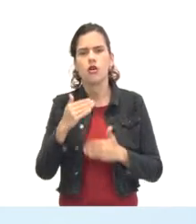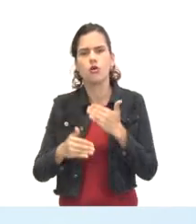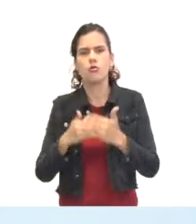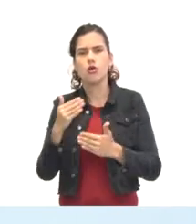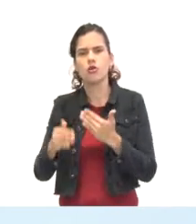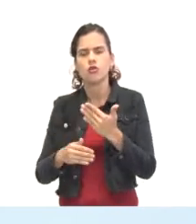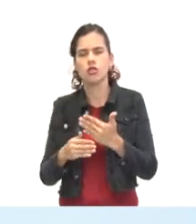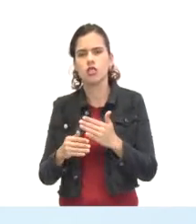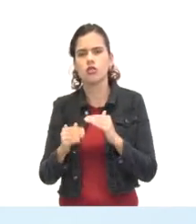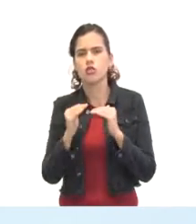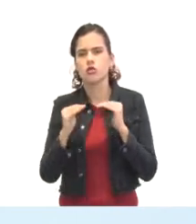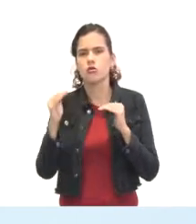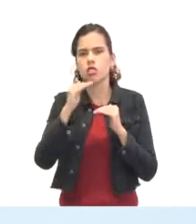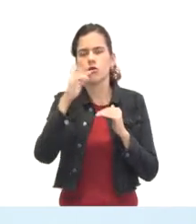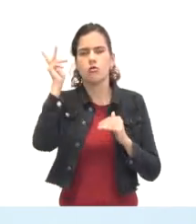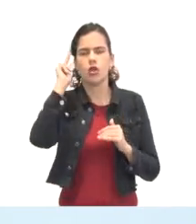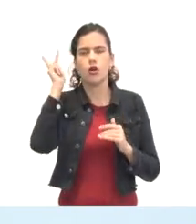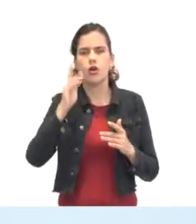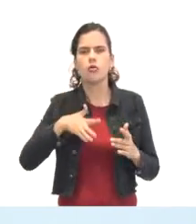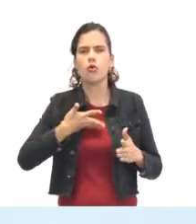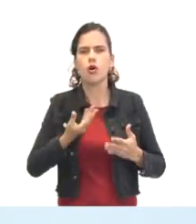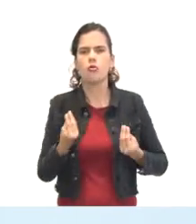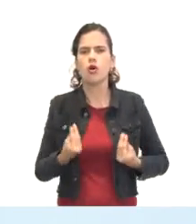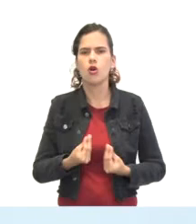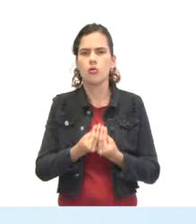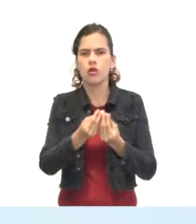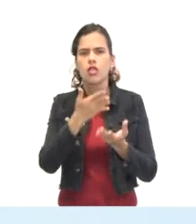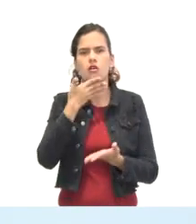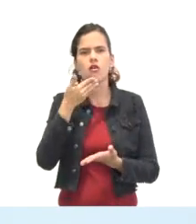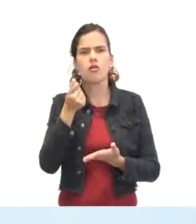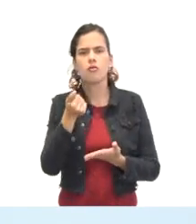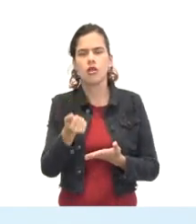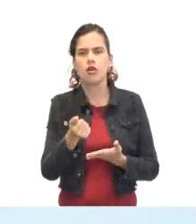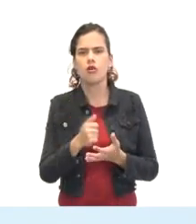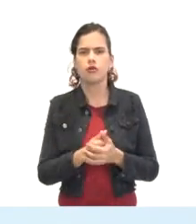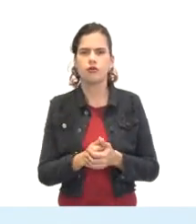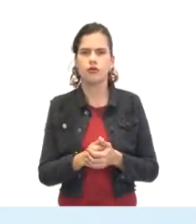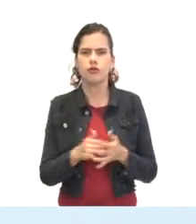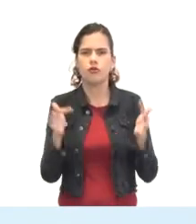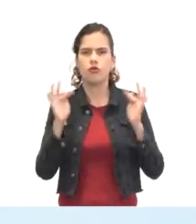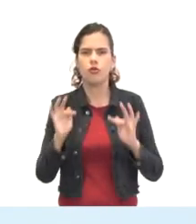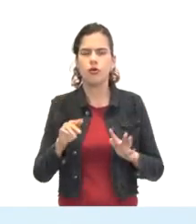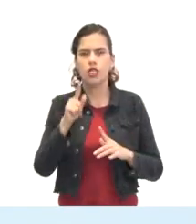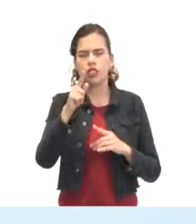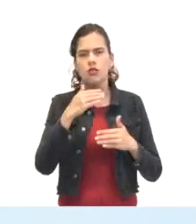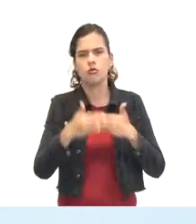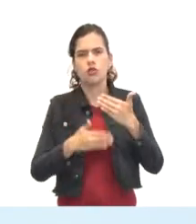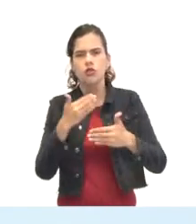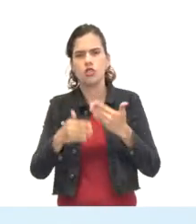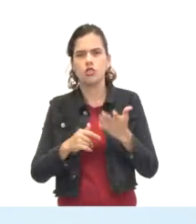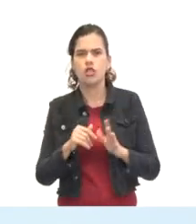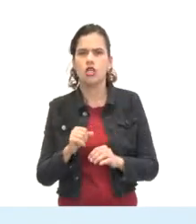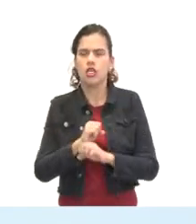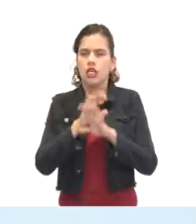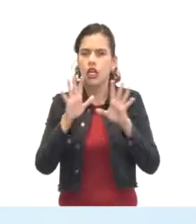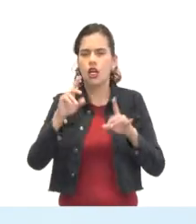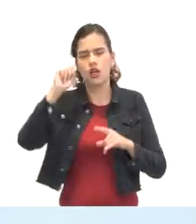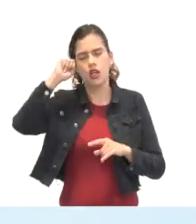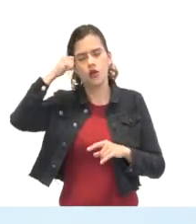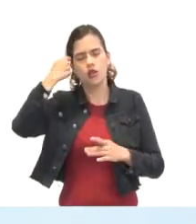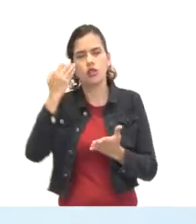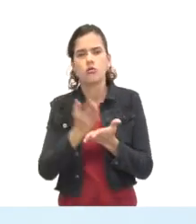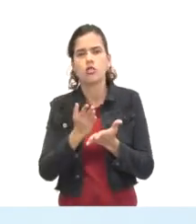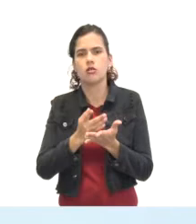de superación pedagógica, podamos acompañarles con la mejor disposición en este proceso. Y por supuesto, mi profe, recordando